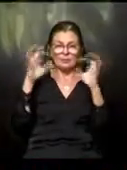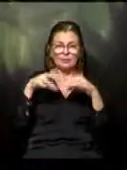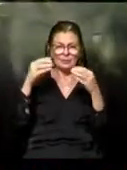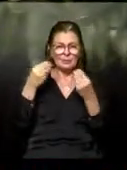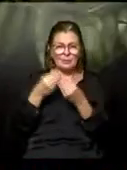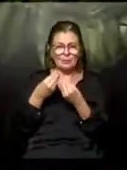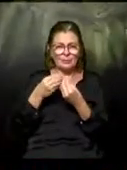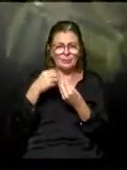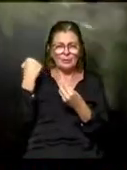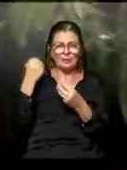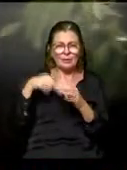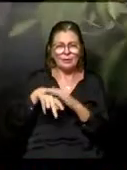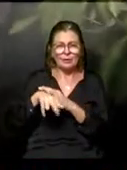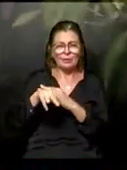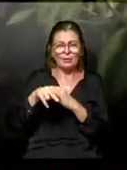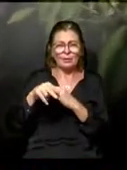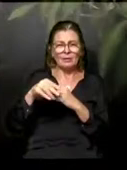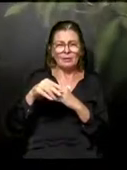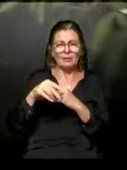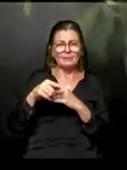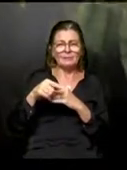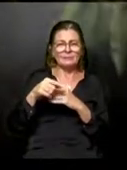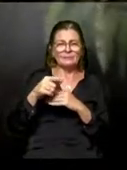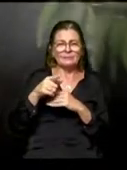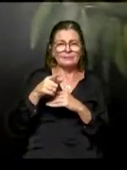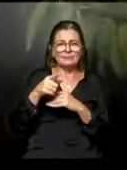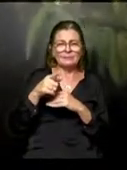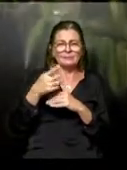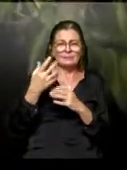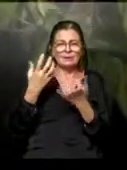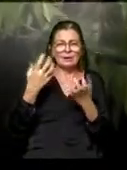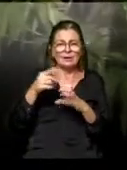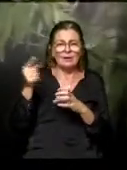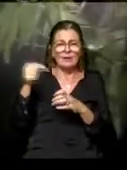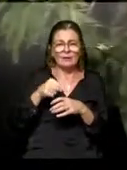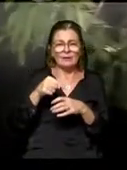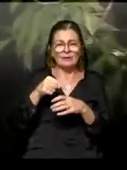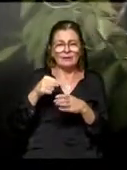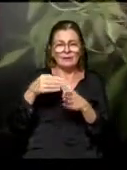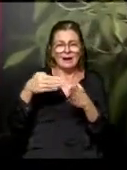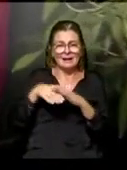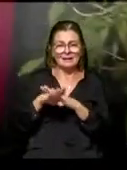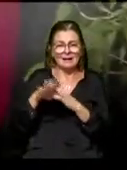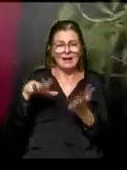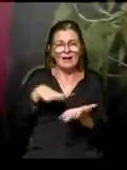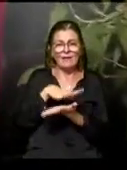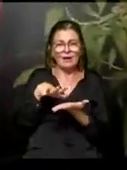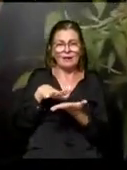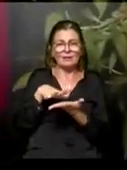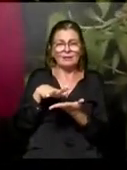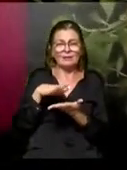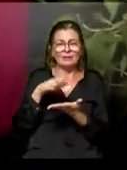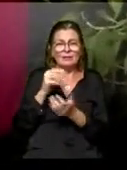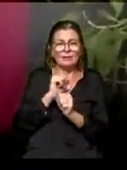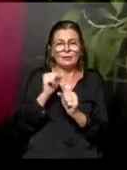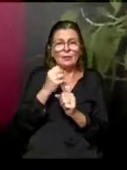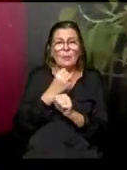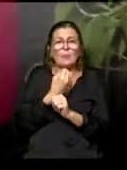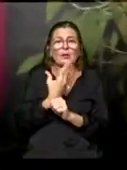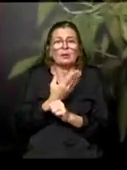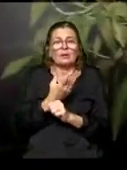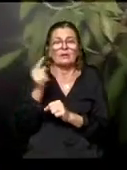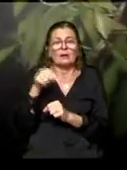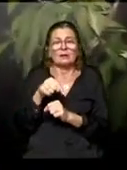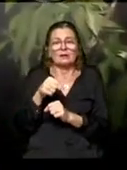grande tuve que cruzar hasta la estación porque no querían ni siquiera venir ahí a la entrada del barrio. No sé por qué motivo,